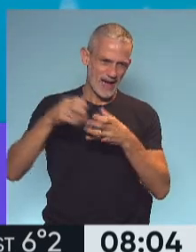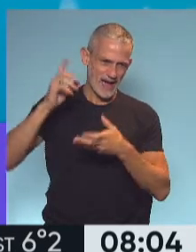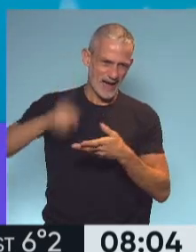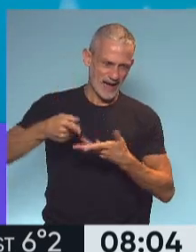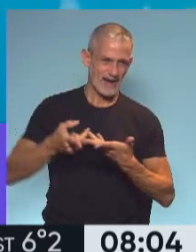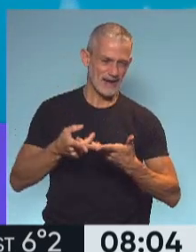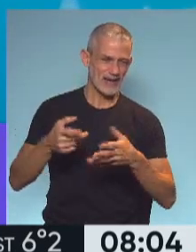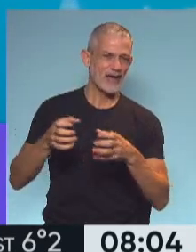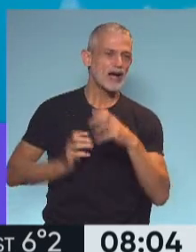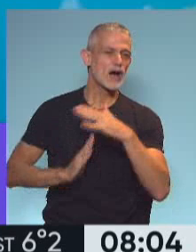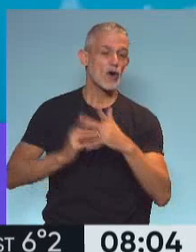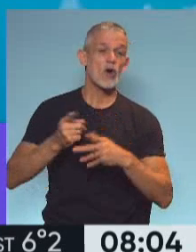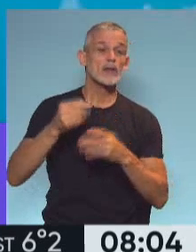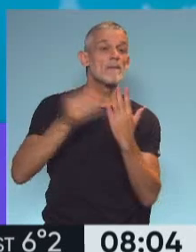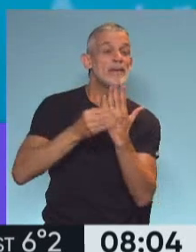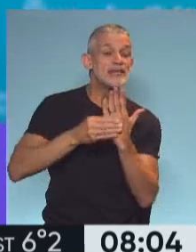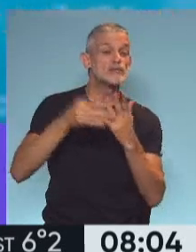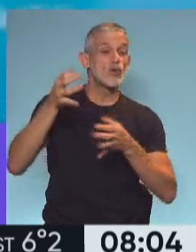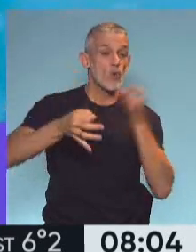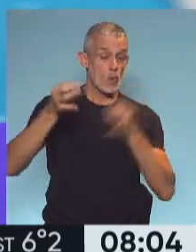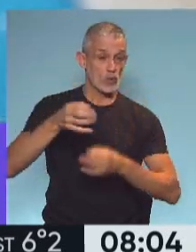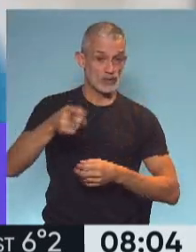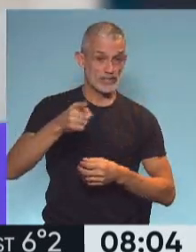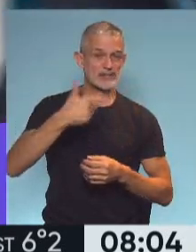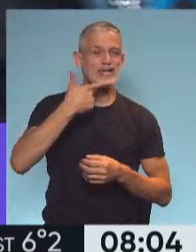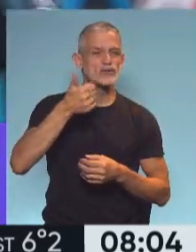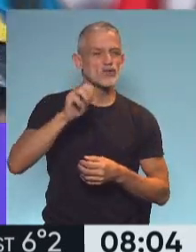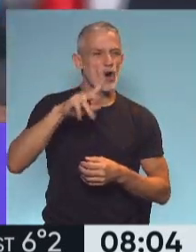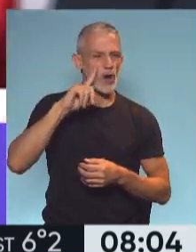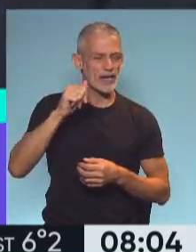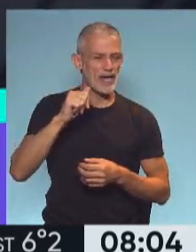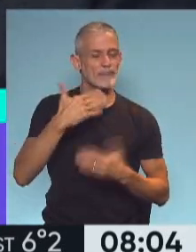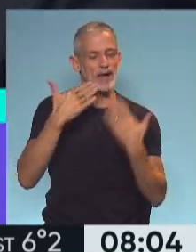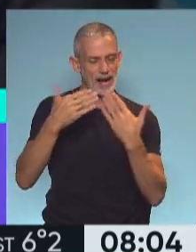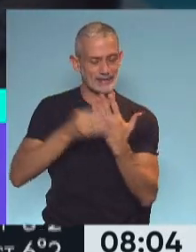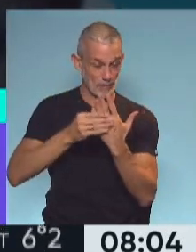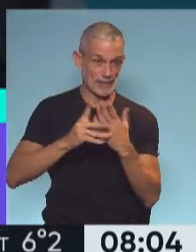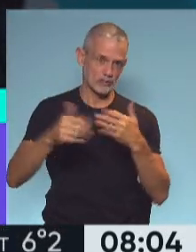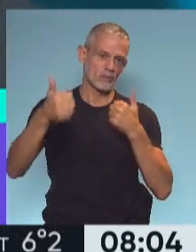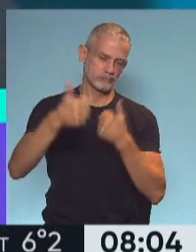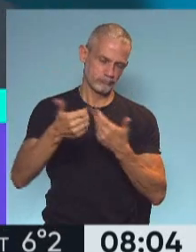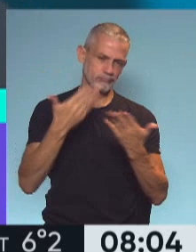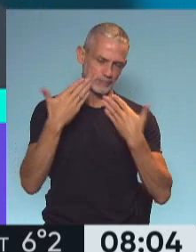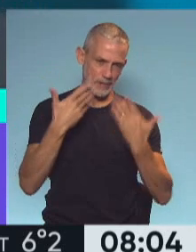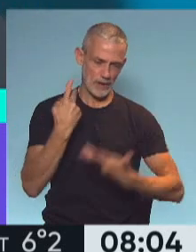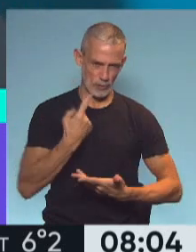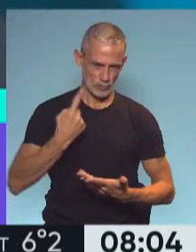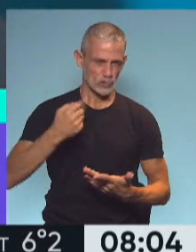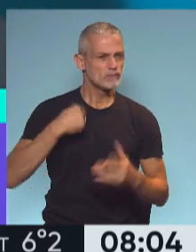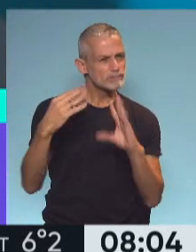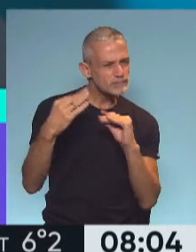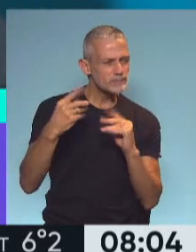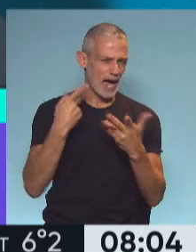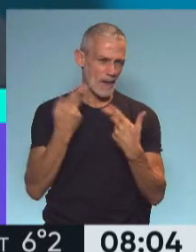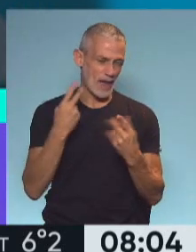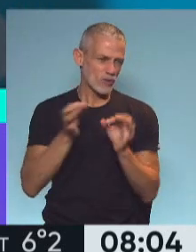que está generando. Aquí estamos ya con el ministro de Justicia, Martín Soria. Bueno, ministro, gracias por recibirnos. Estábamos hablando recién fuera de cámara, adelantando